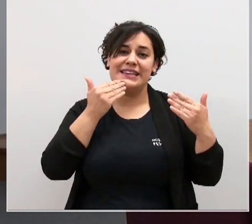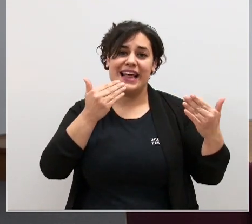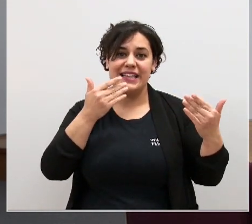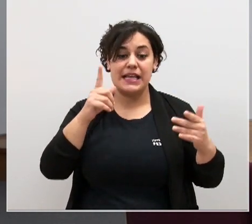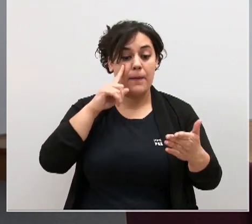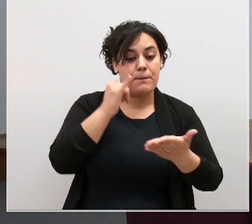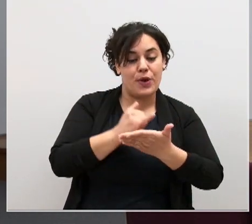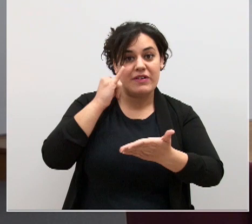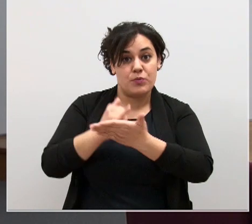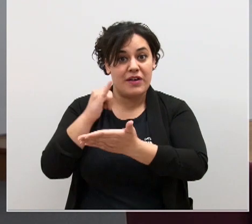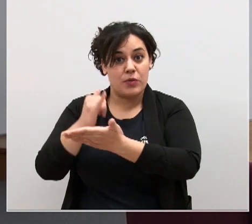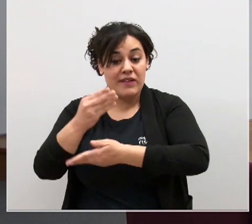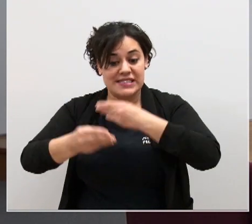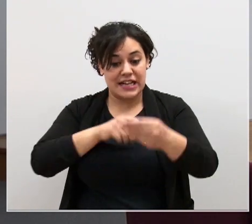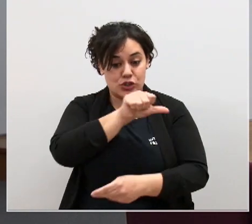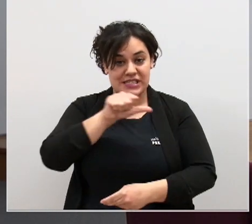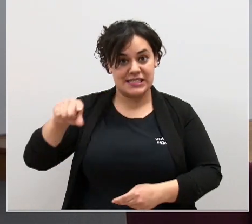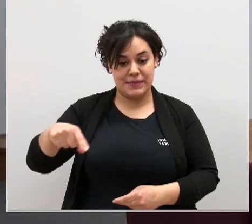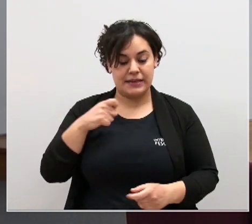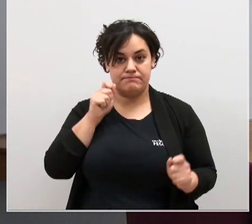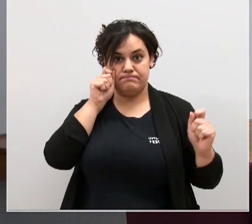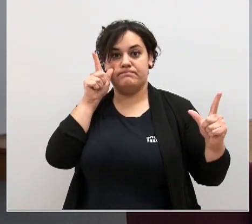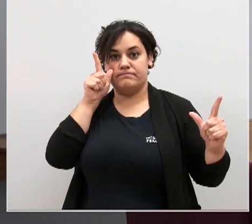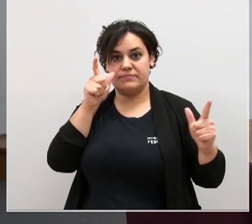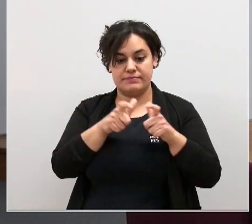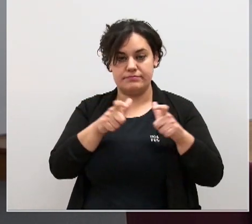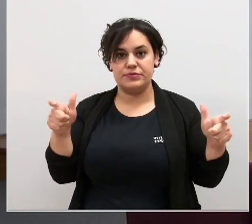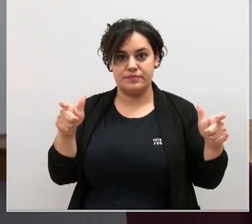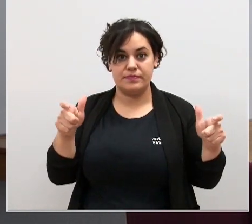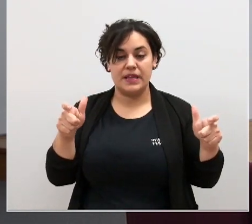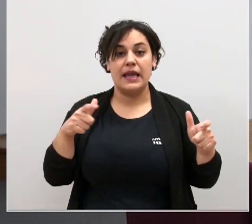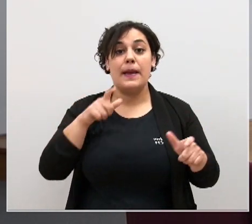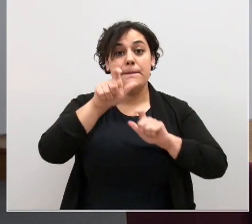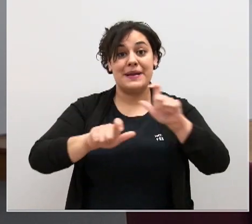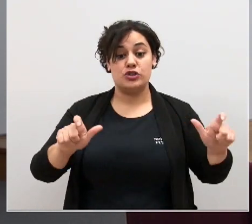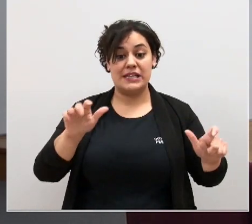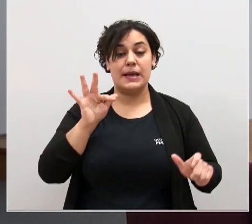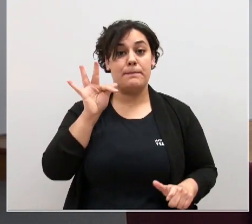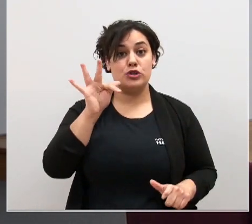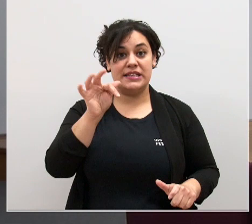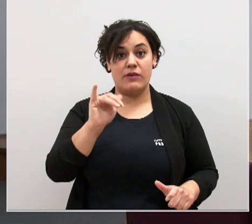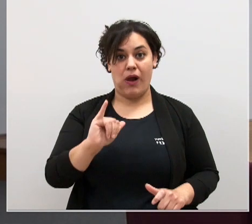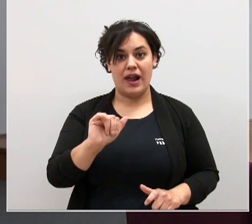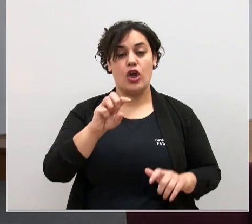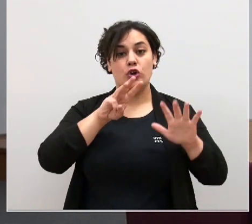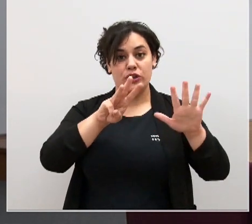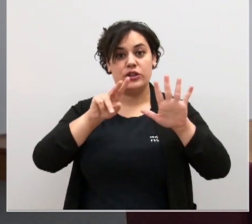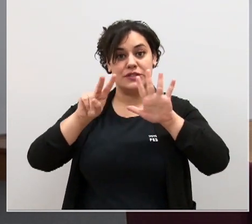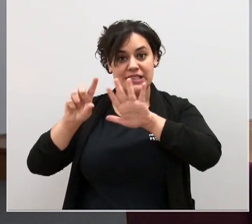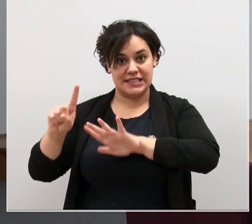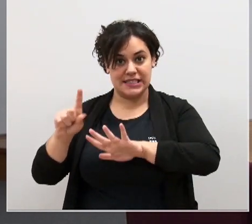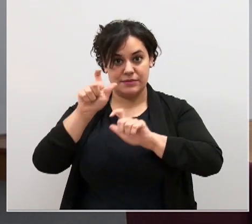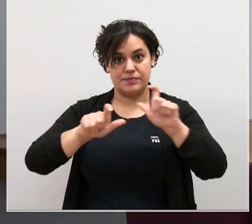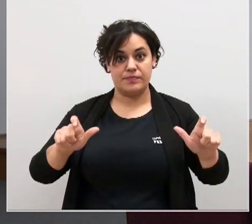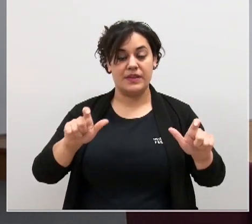se han acometido esta semana. El número de casos positivos a esas horas era de 896 casos. Siguen